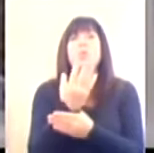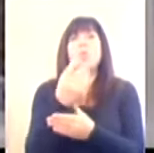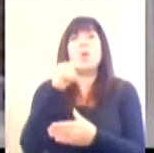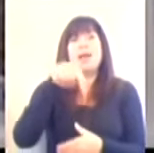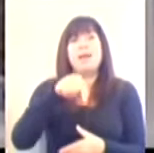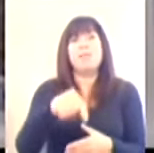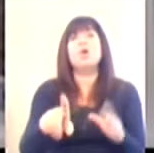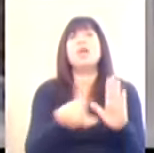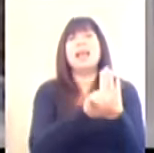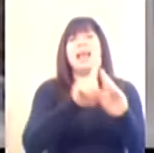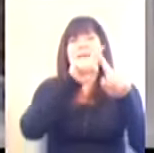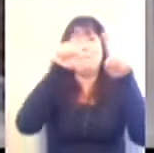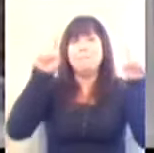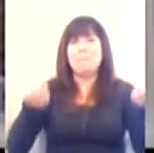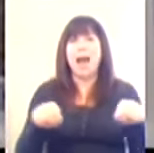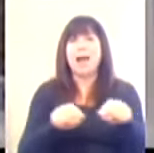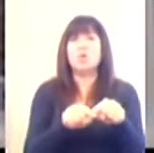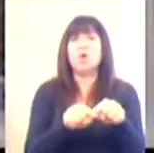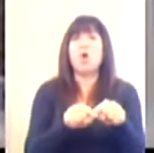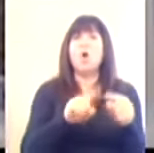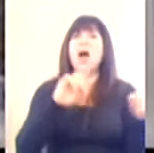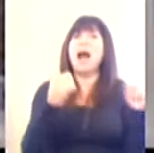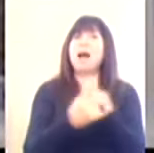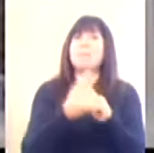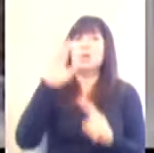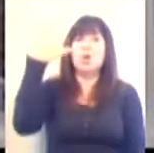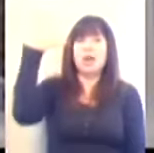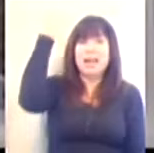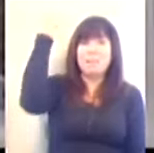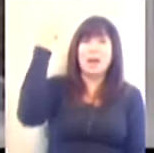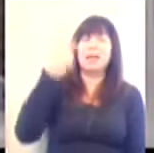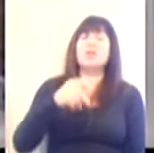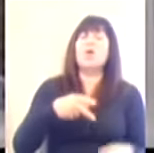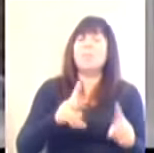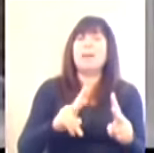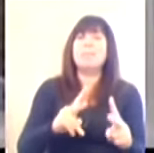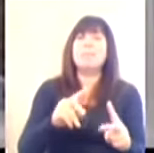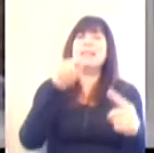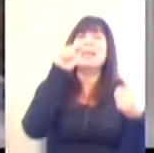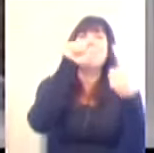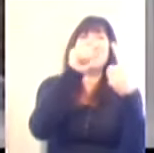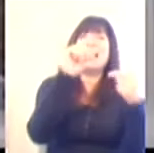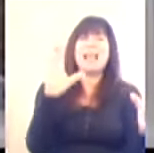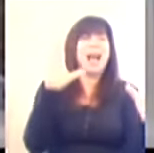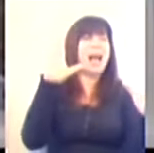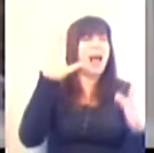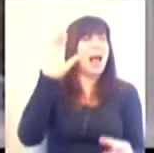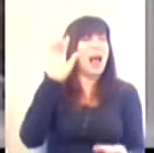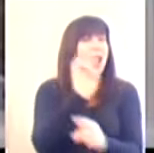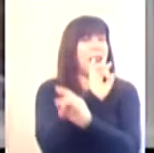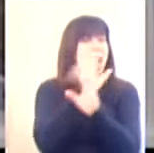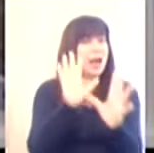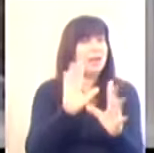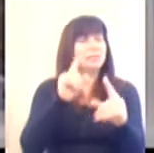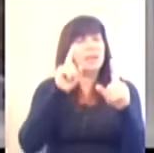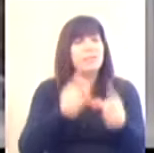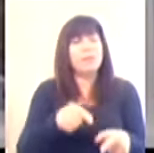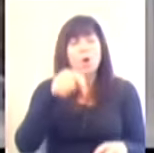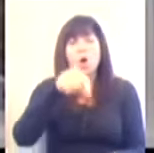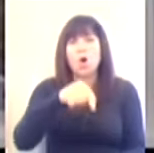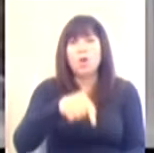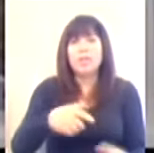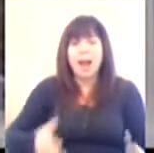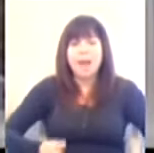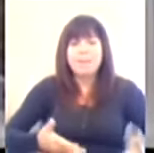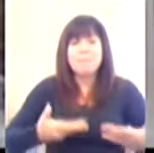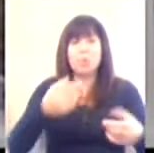Ley Marco de Cambio Climático nos permiten tener metas claras. Más que nunca debemos hoy impulsar este trabajo